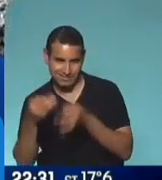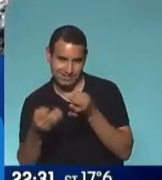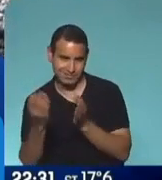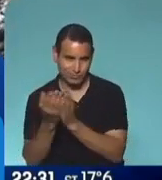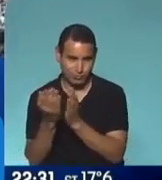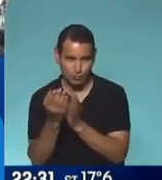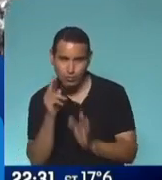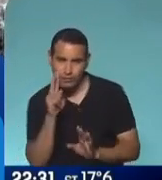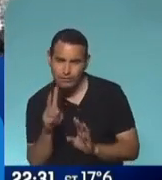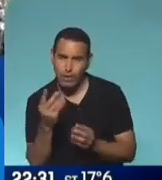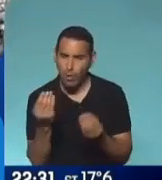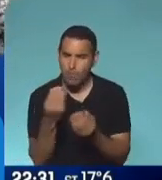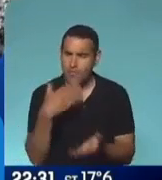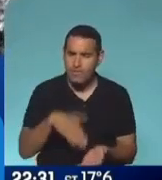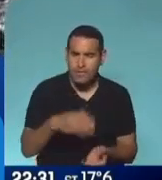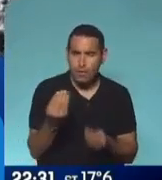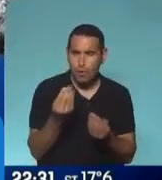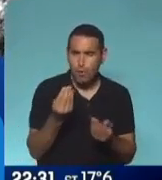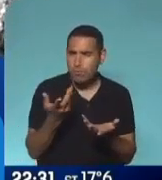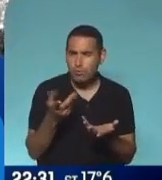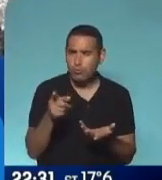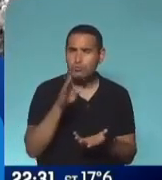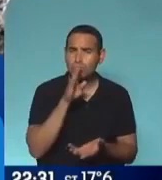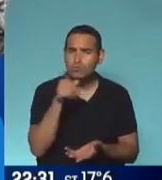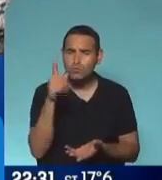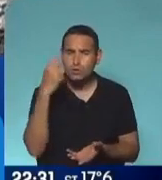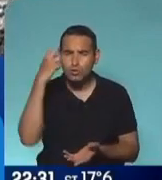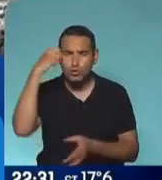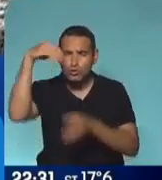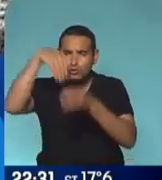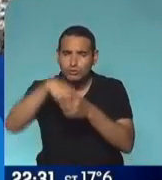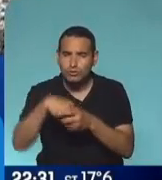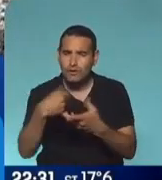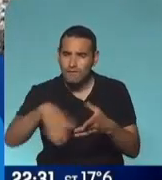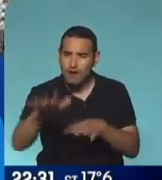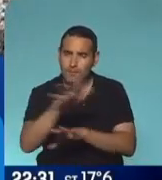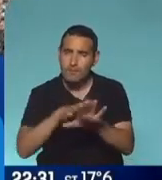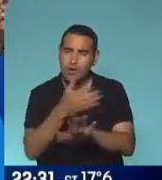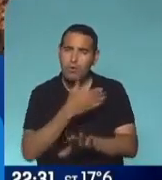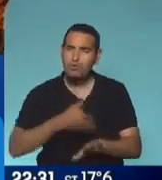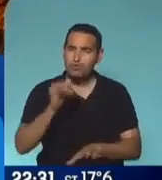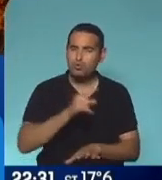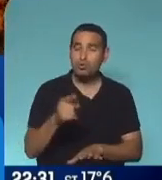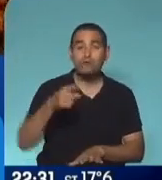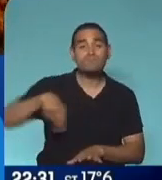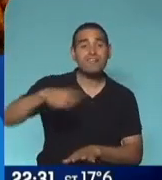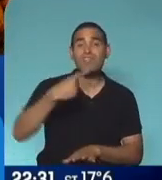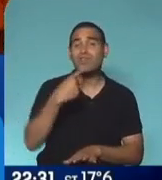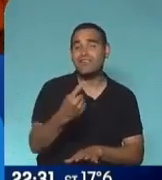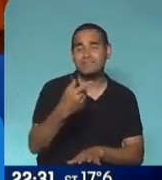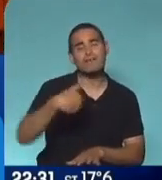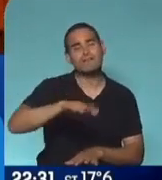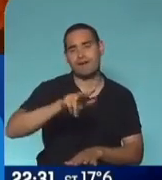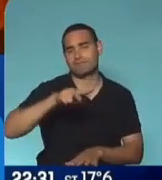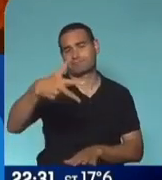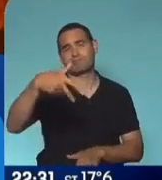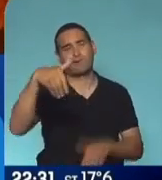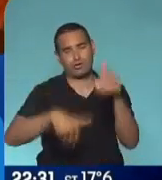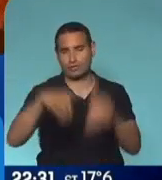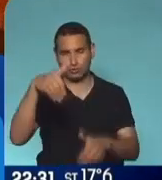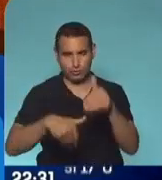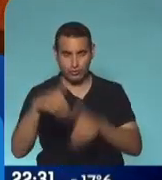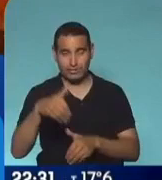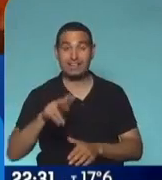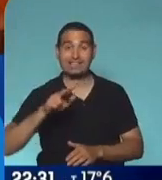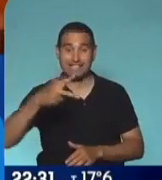en este momento en tratar de entender cómo va a ser la dinámica en el Parlamento y si se va a poder formar gobierno o no, lo más probable es que haya terceras elecciones, y no solo que